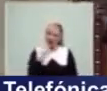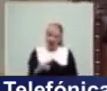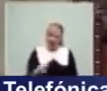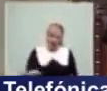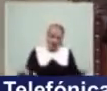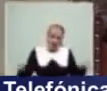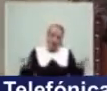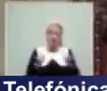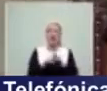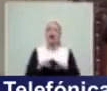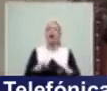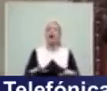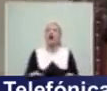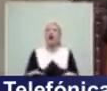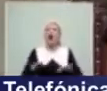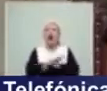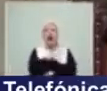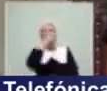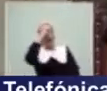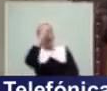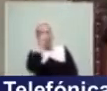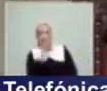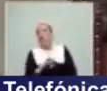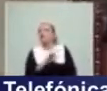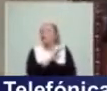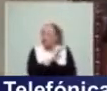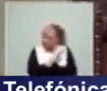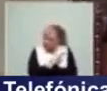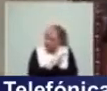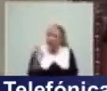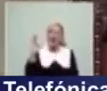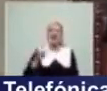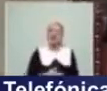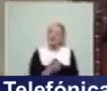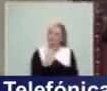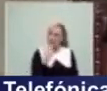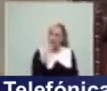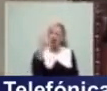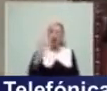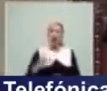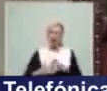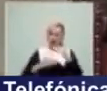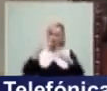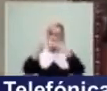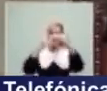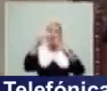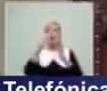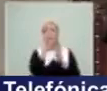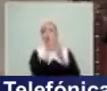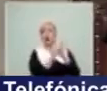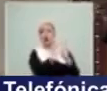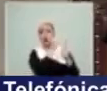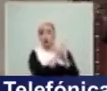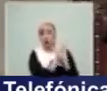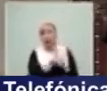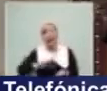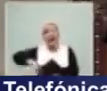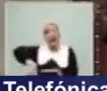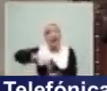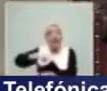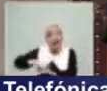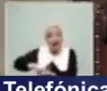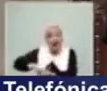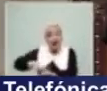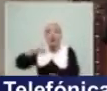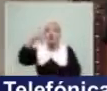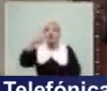de lo posible y quiero decir que aquí hemos contado con todo el apoyo del Poder Ejecutivo de dar las mayores garantías